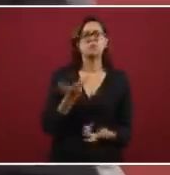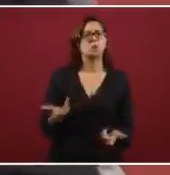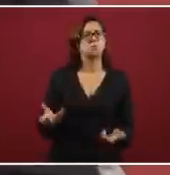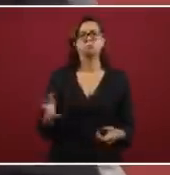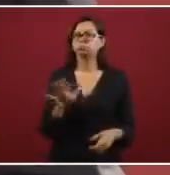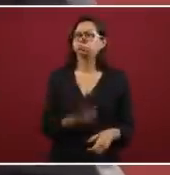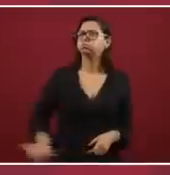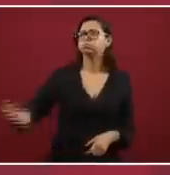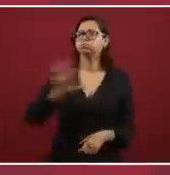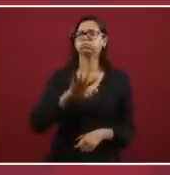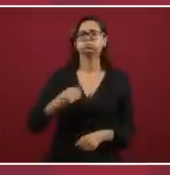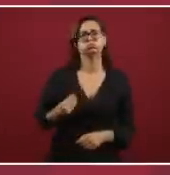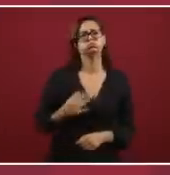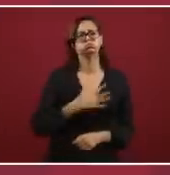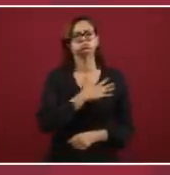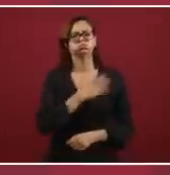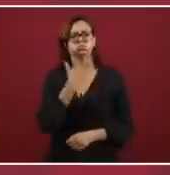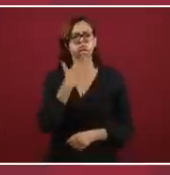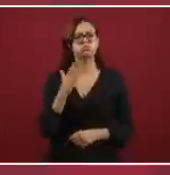bienestar.